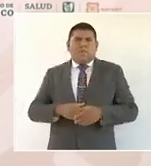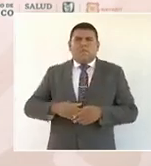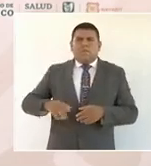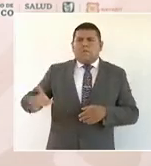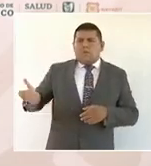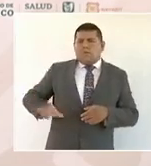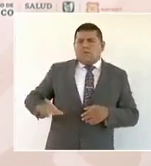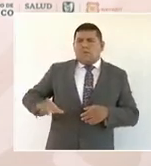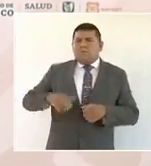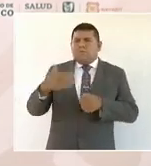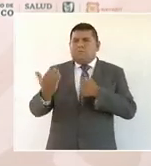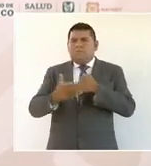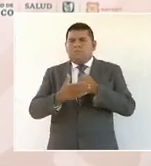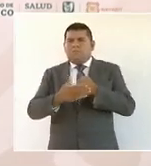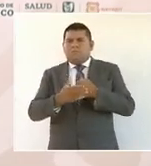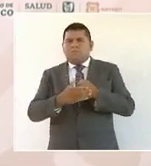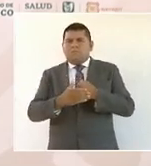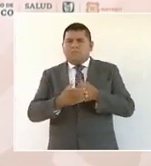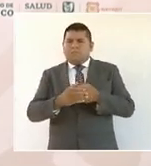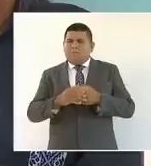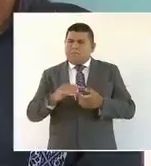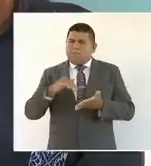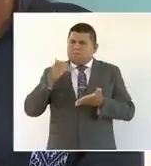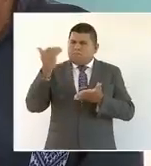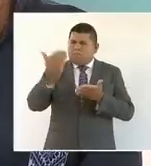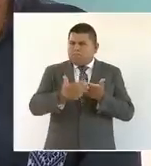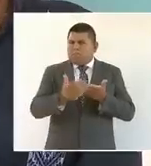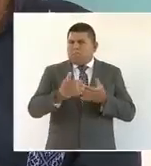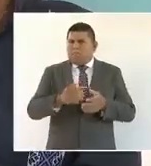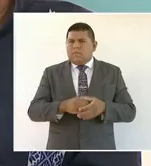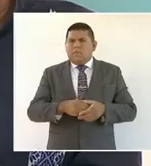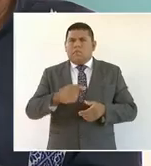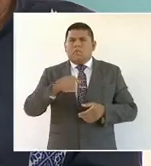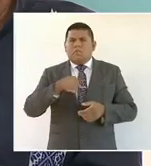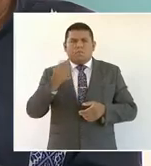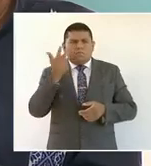un sistema de salud pública de primera.